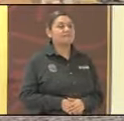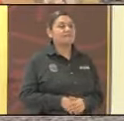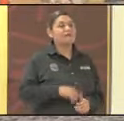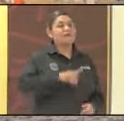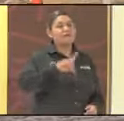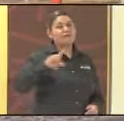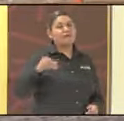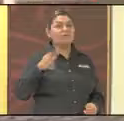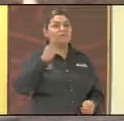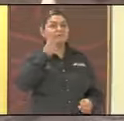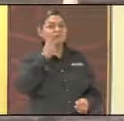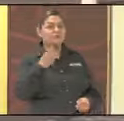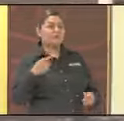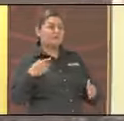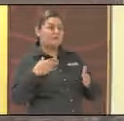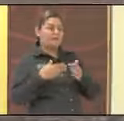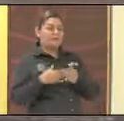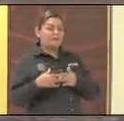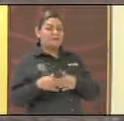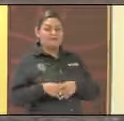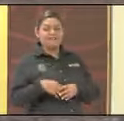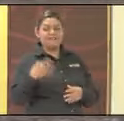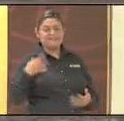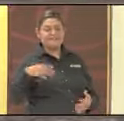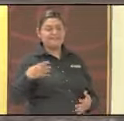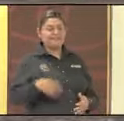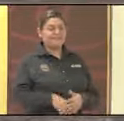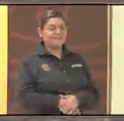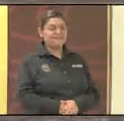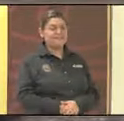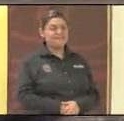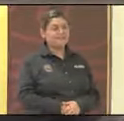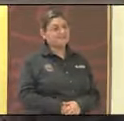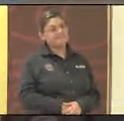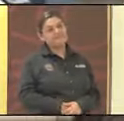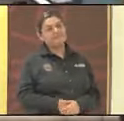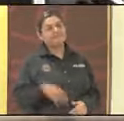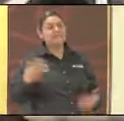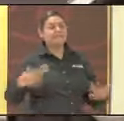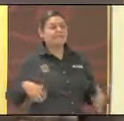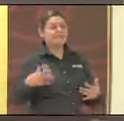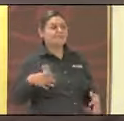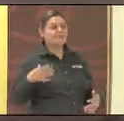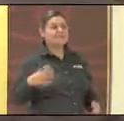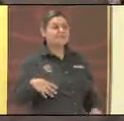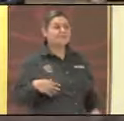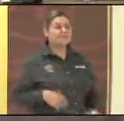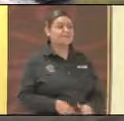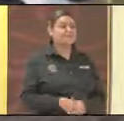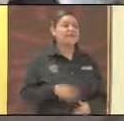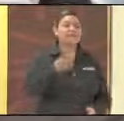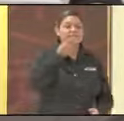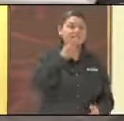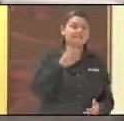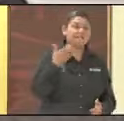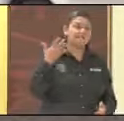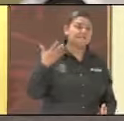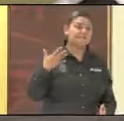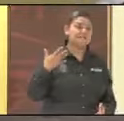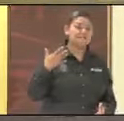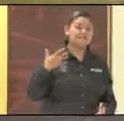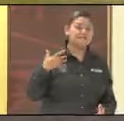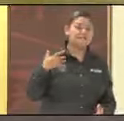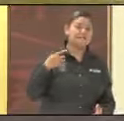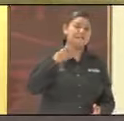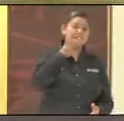y luego acá, de este lado, miren, ahí va el delegado de tránsito. No, qué bárbaro. No, miren, allá. Ahí nos va a decir ahorita